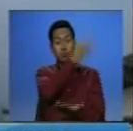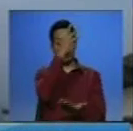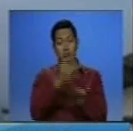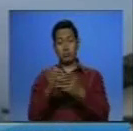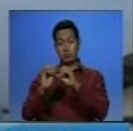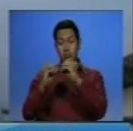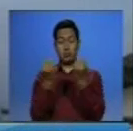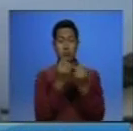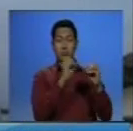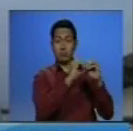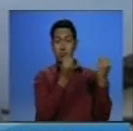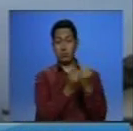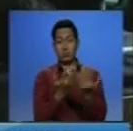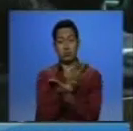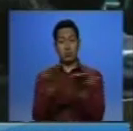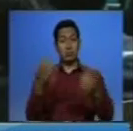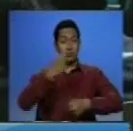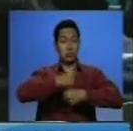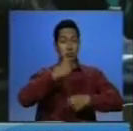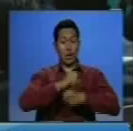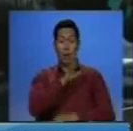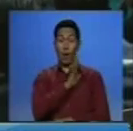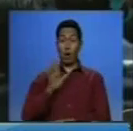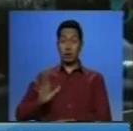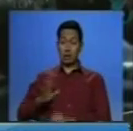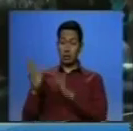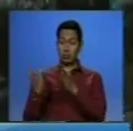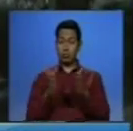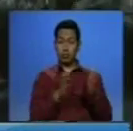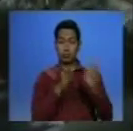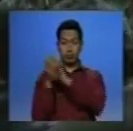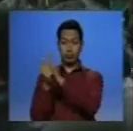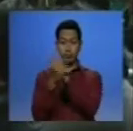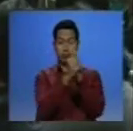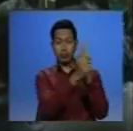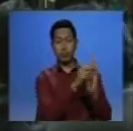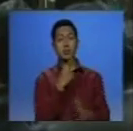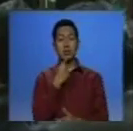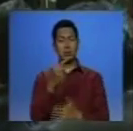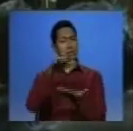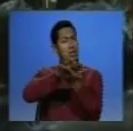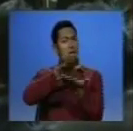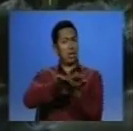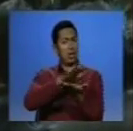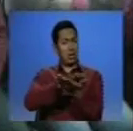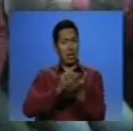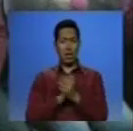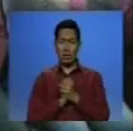en la aplicación de medidas preventivas e instan a los ciudadanos a mantener la calma, mientras que en los